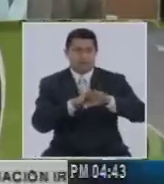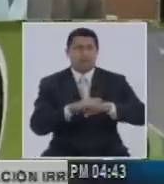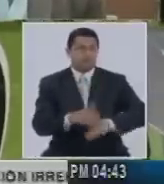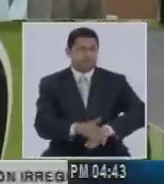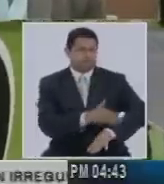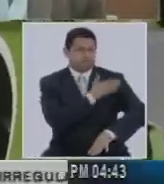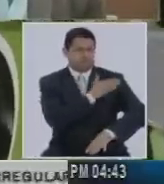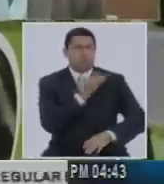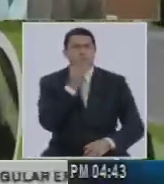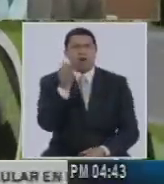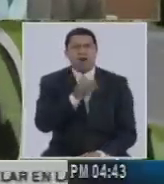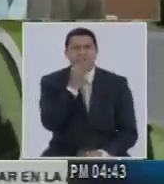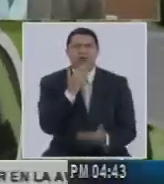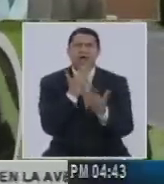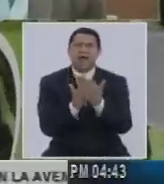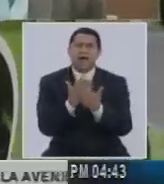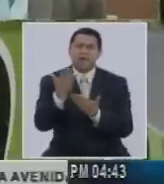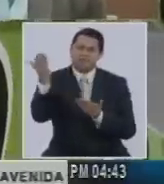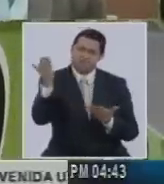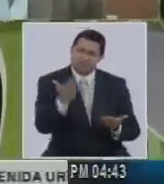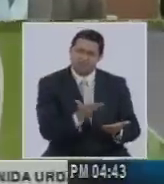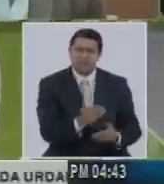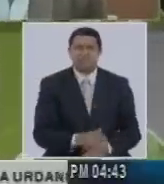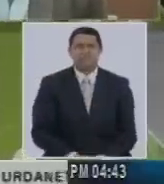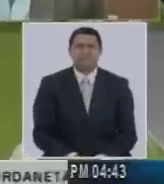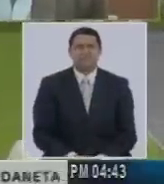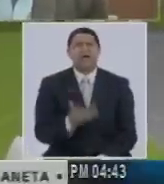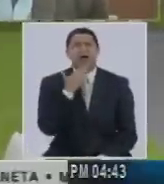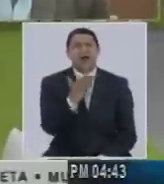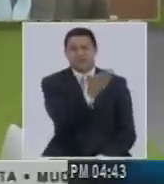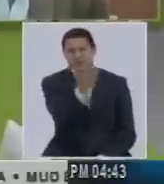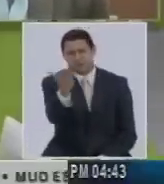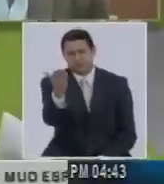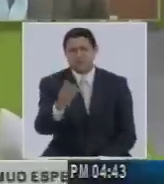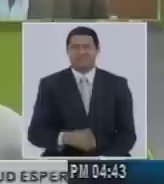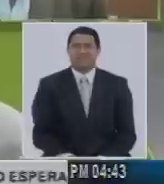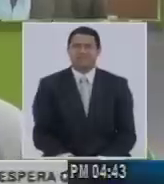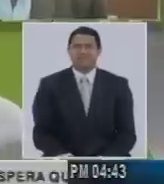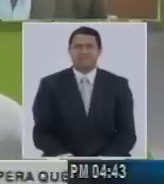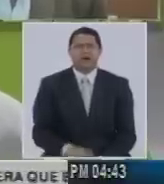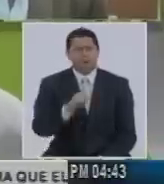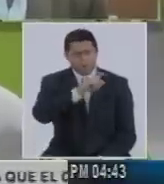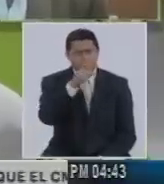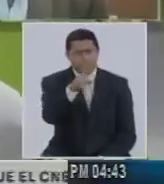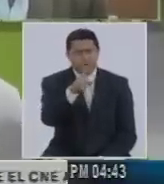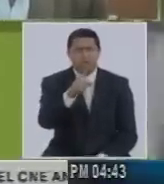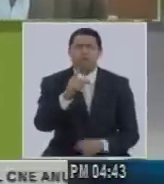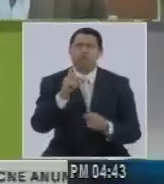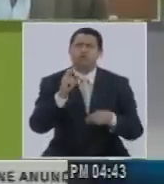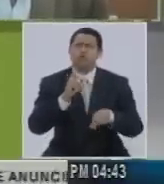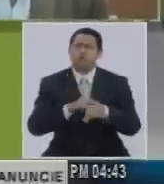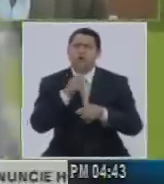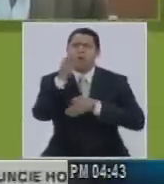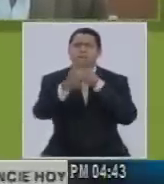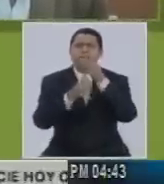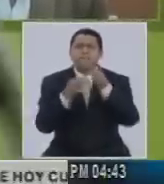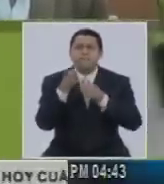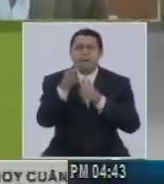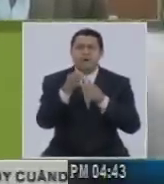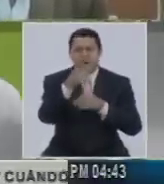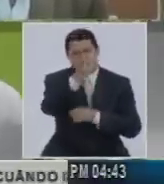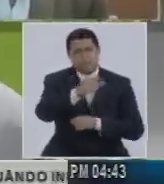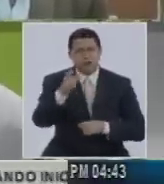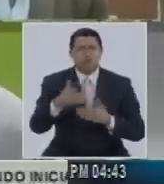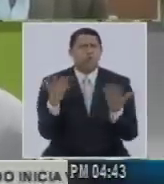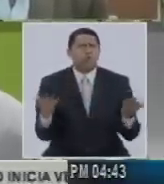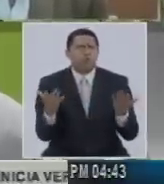superior. Feliz tarde, doctor. Gracias por acompañarnos. Muchas gracias a ustedes. Bien, doctor, quisiera que le explicáramos un poco a los